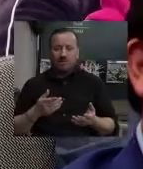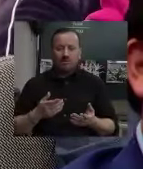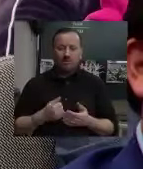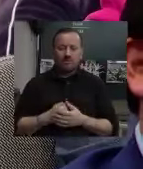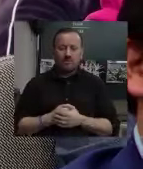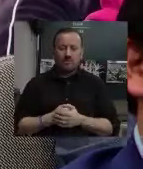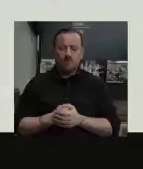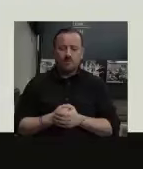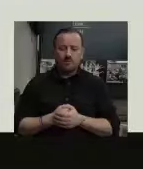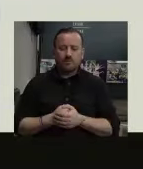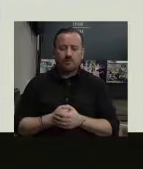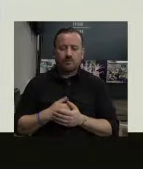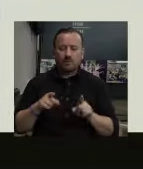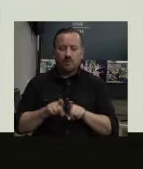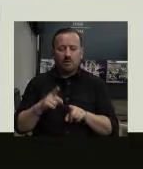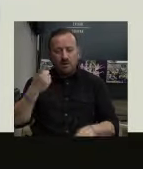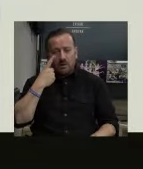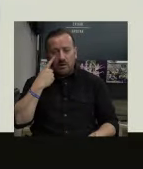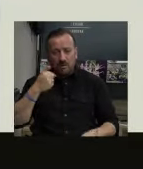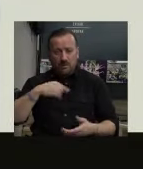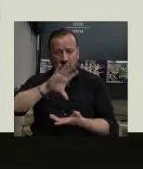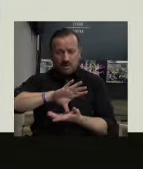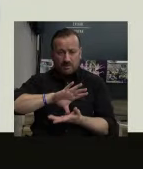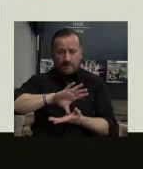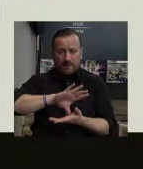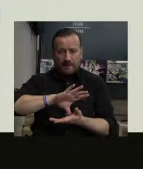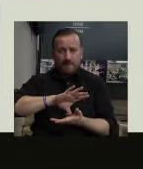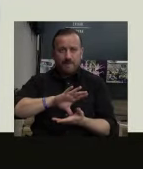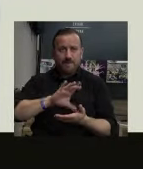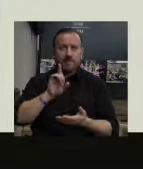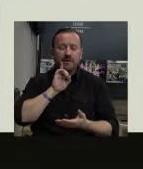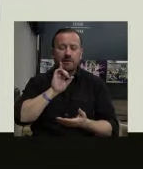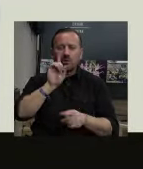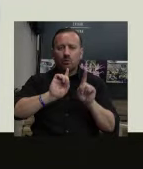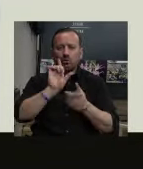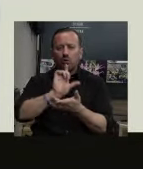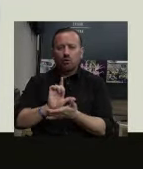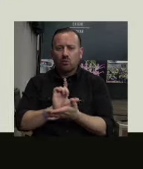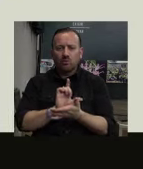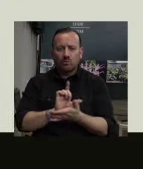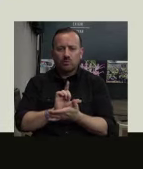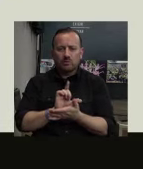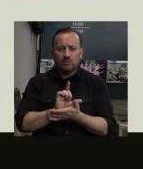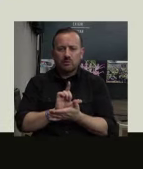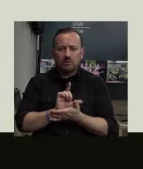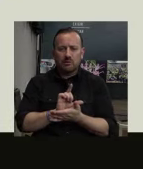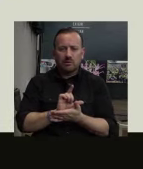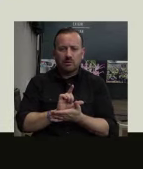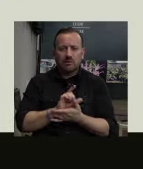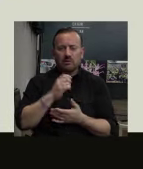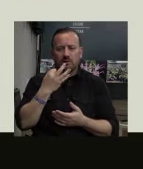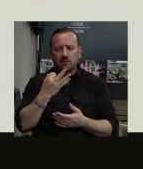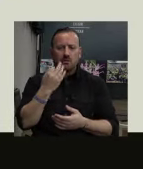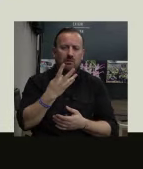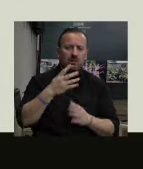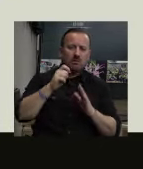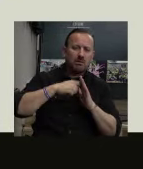entonces ver en mi país eh Hay unas zonas que se anegan tres o cuatro